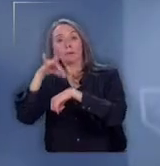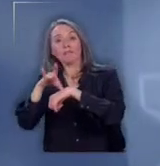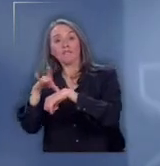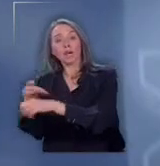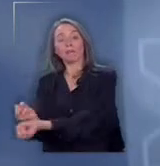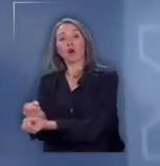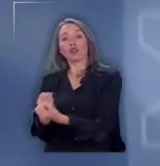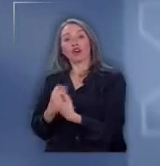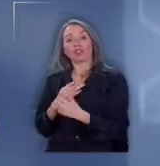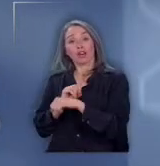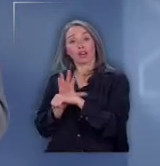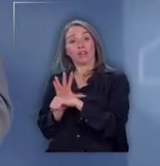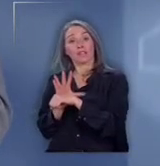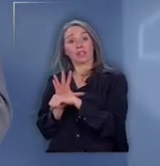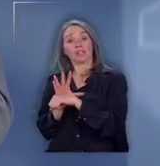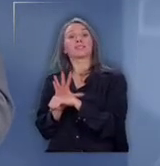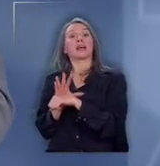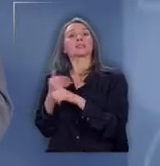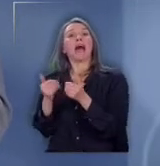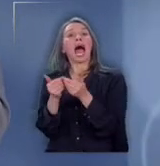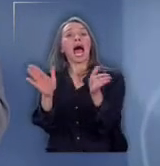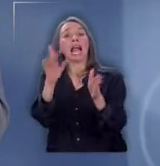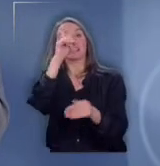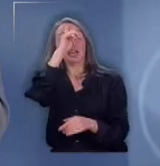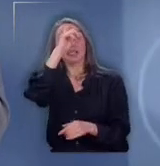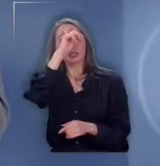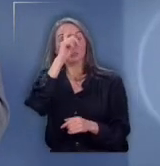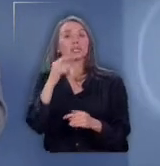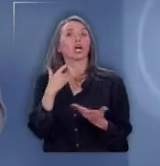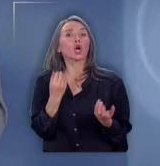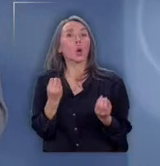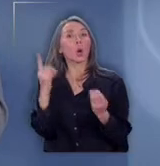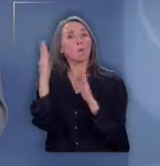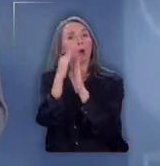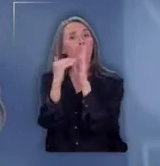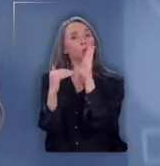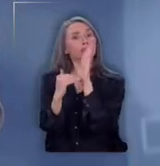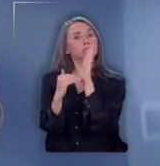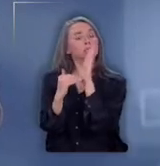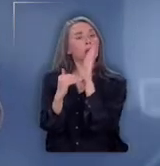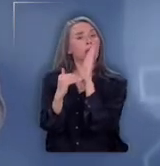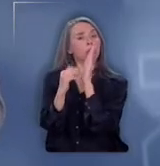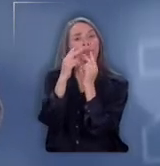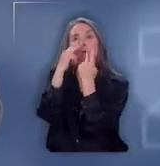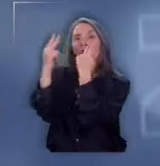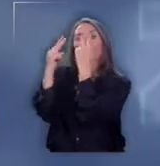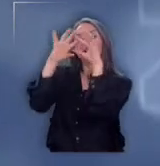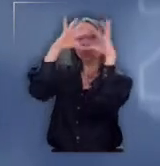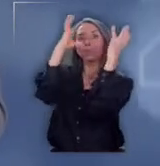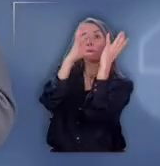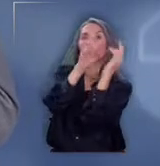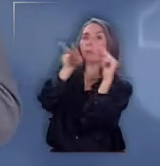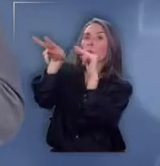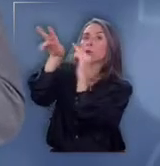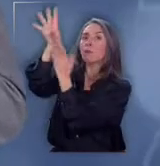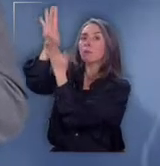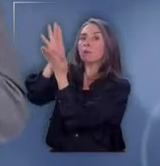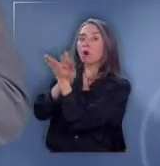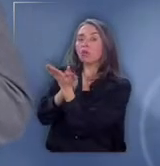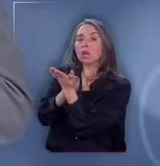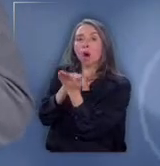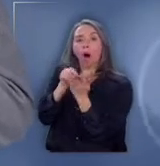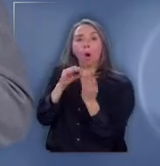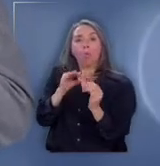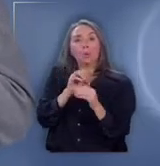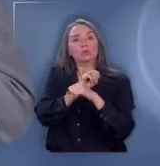contagiado por covid-19 Cuáles fueron las claves del país oceánico que se ha convertido en un modelo mundial en medio de la pandemia